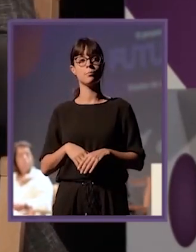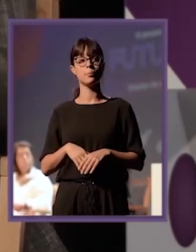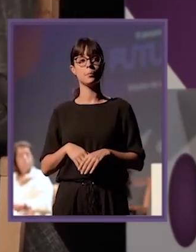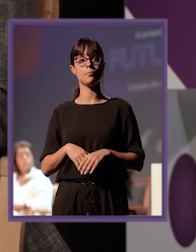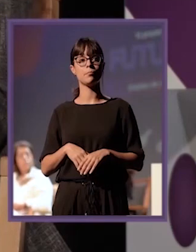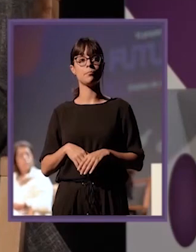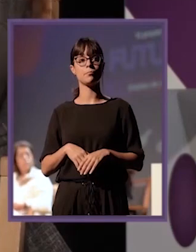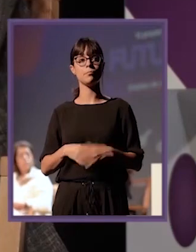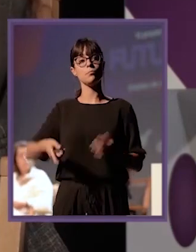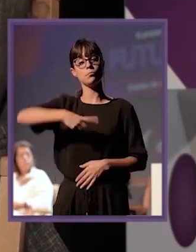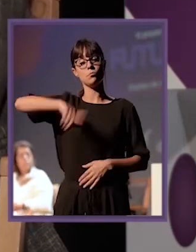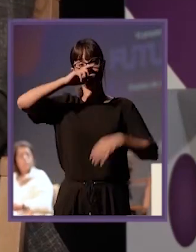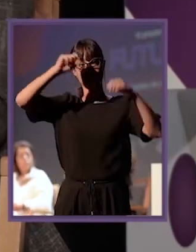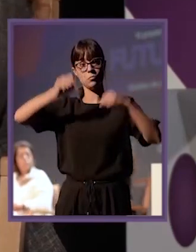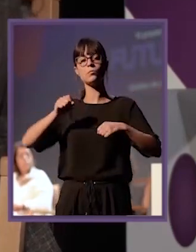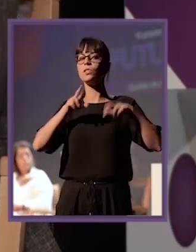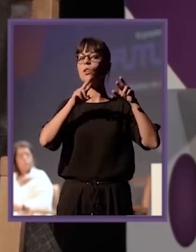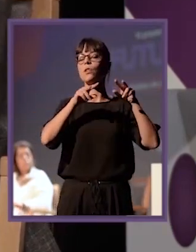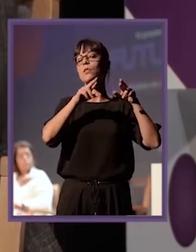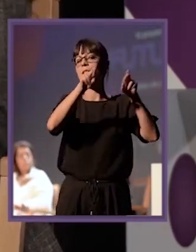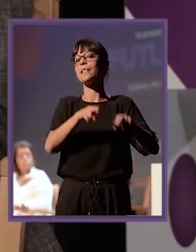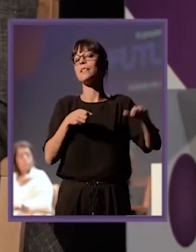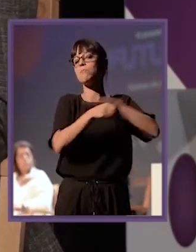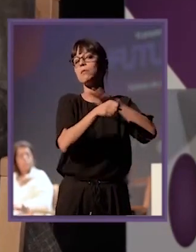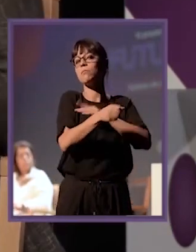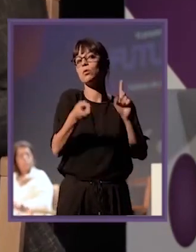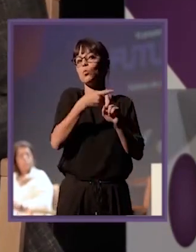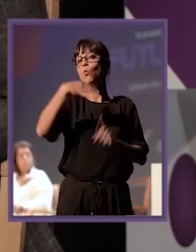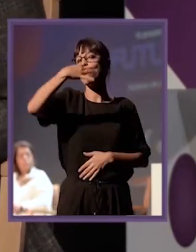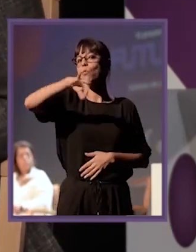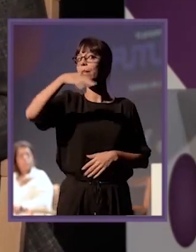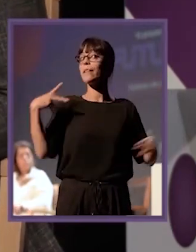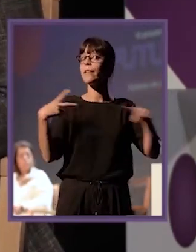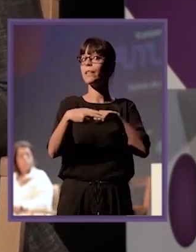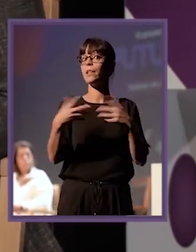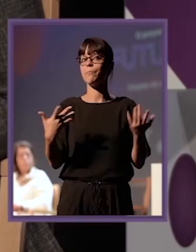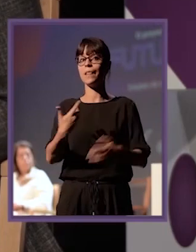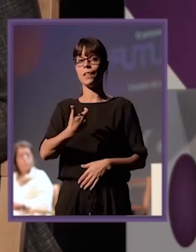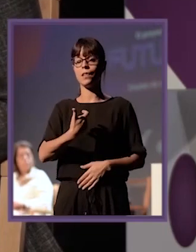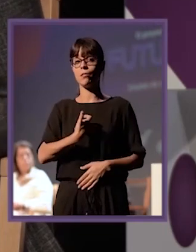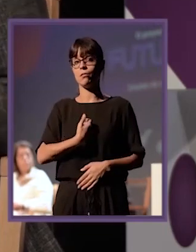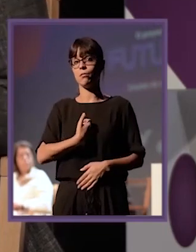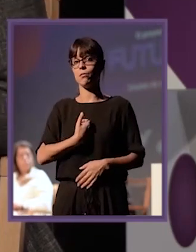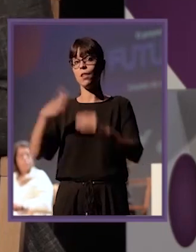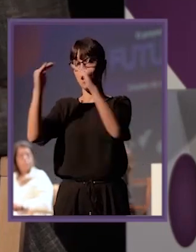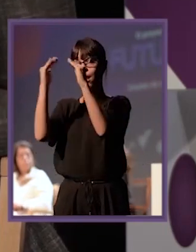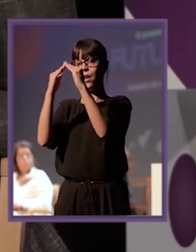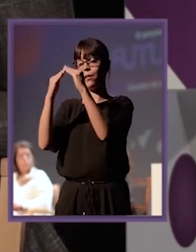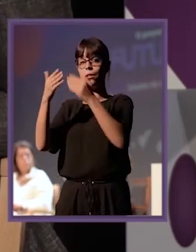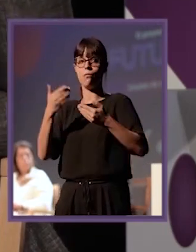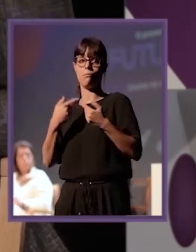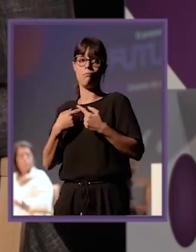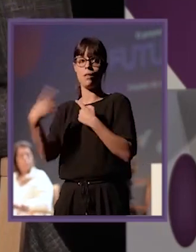única solución a nuestros mayores sea la residencial. Como ha dicho la consejera, tenemos la teleasistencia. Una teleasistencia, pero no cualquiera, no la